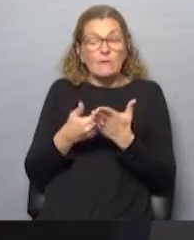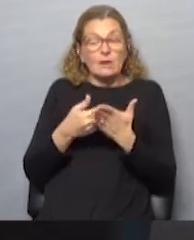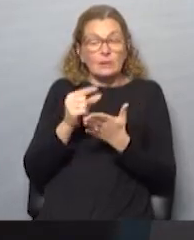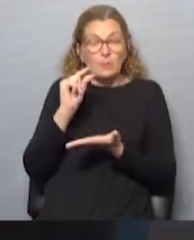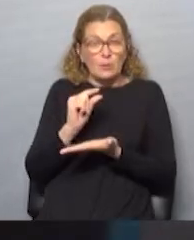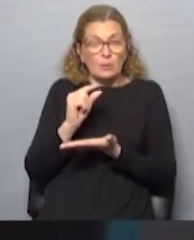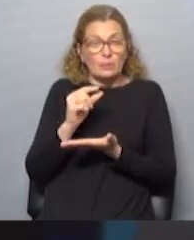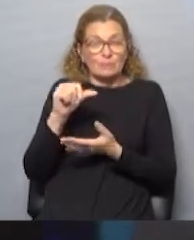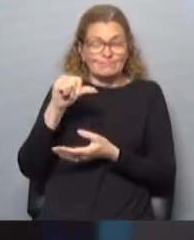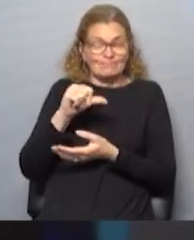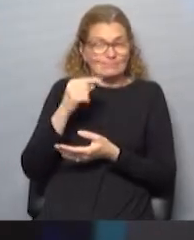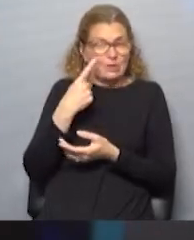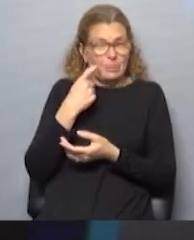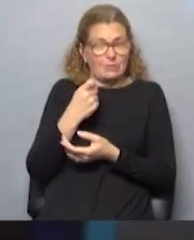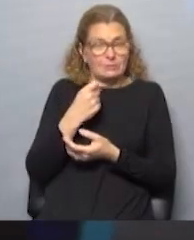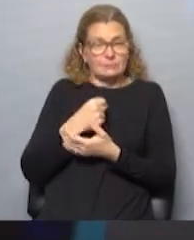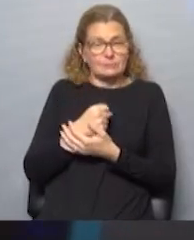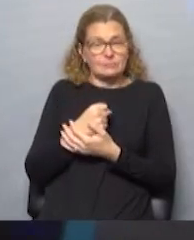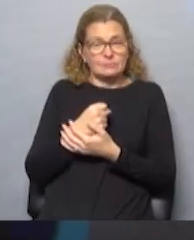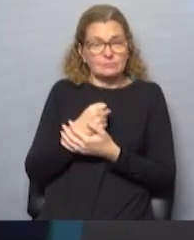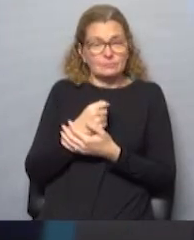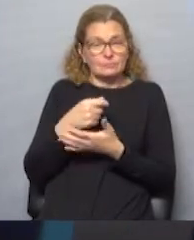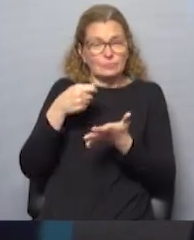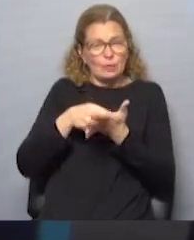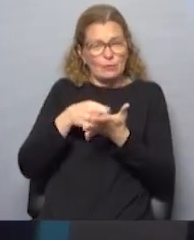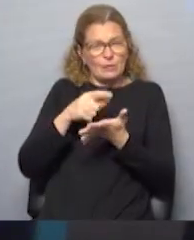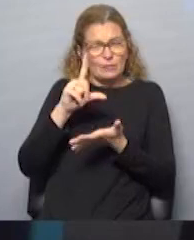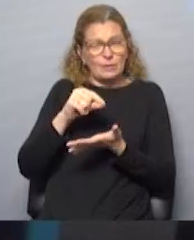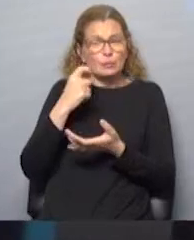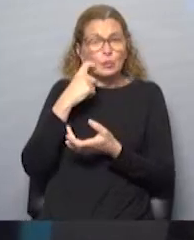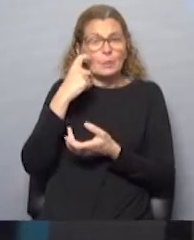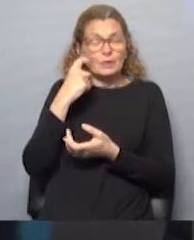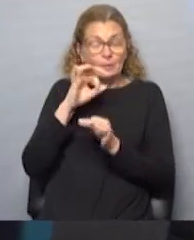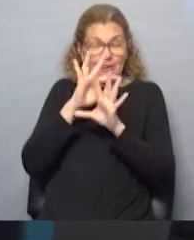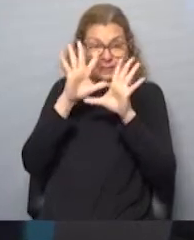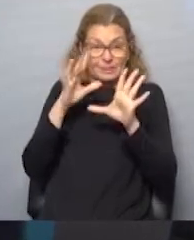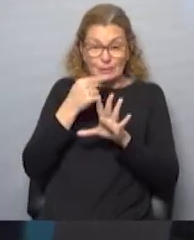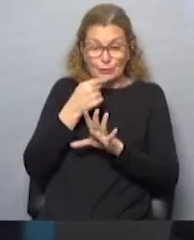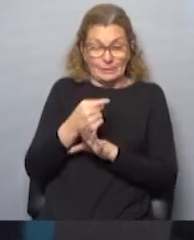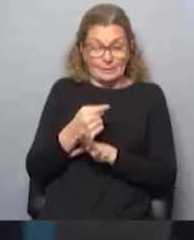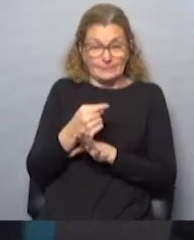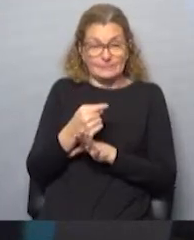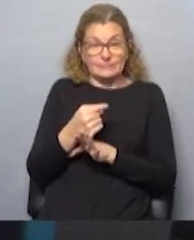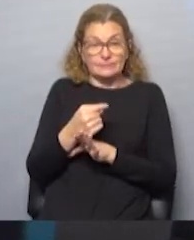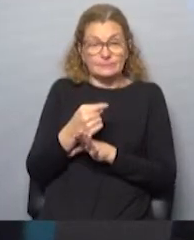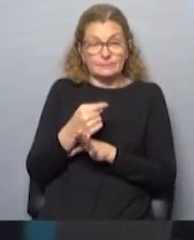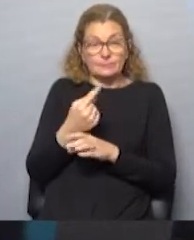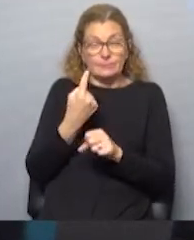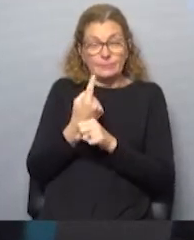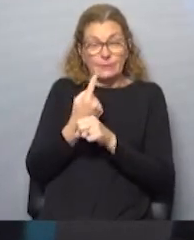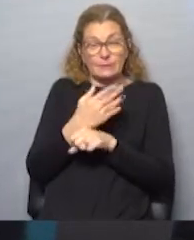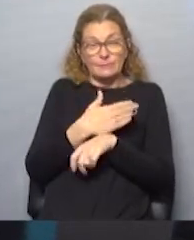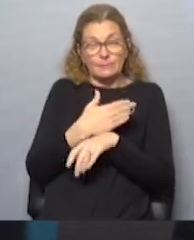porque es una mala señal bueno eso es suficiente porque los números claramente lo dicen creo que en el primer bloque